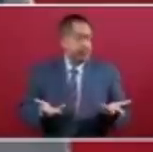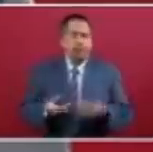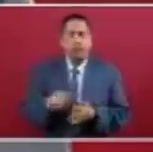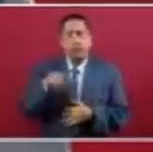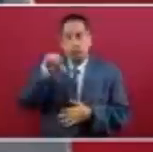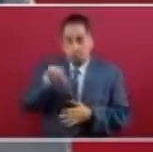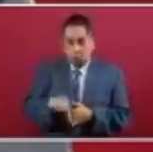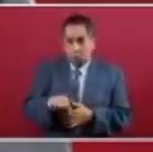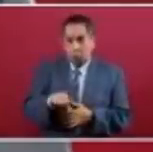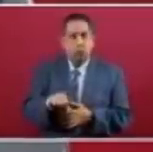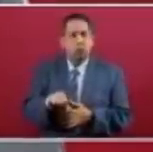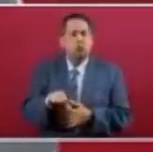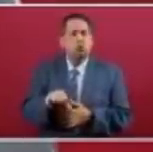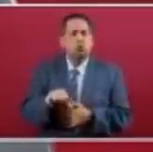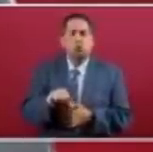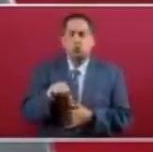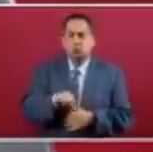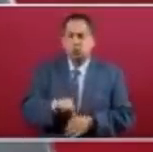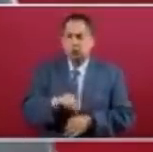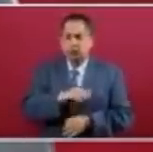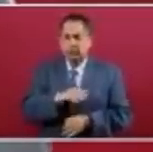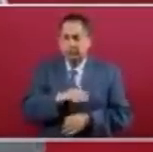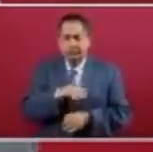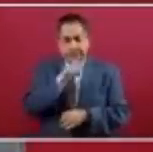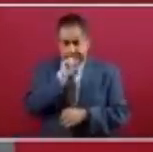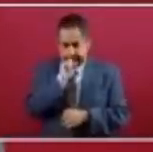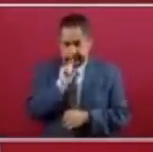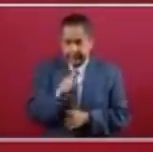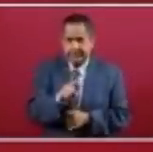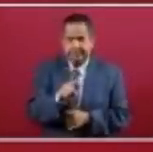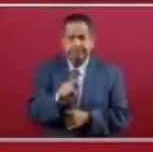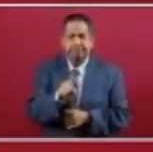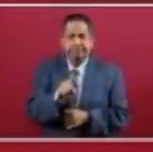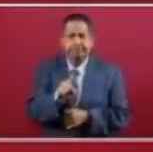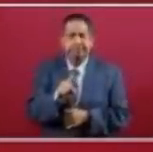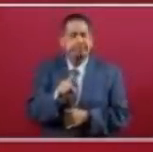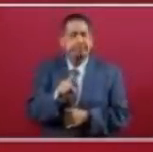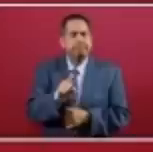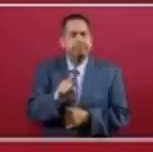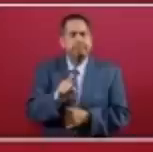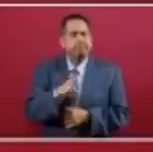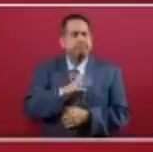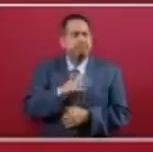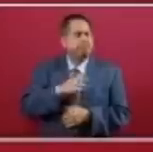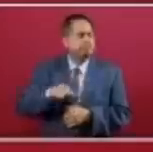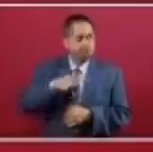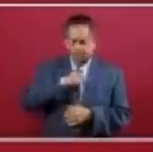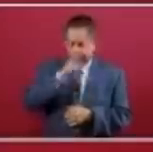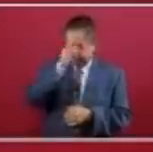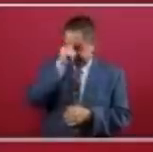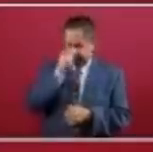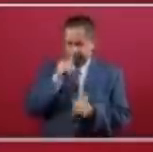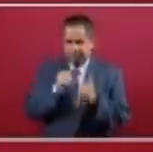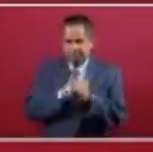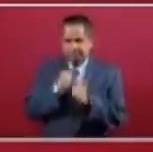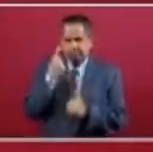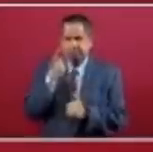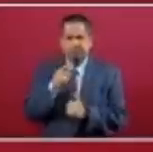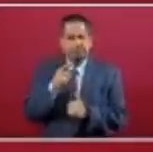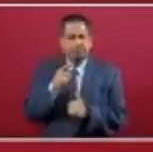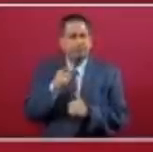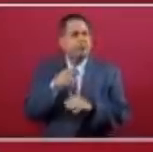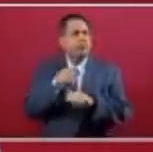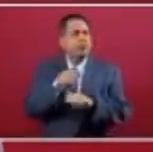Hoy tengo también un acuerdo para lo